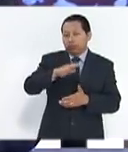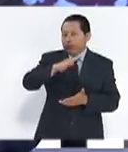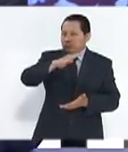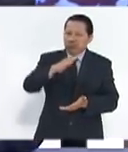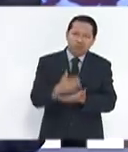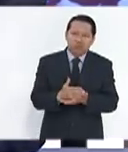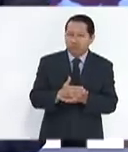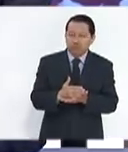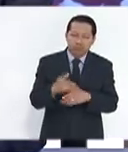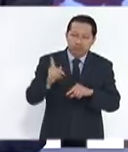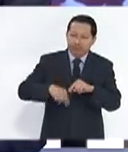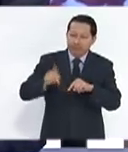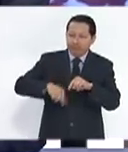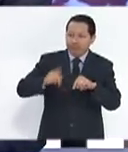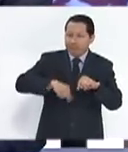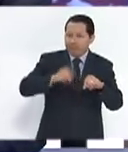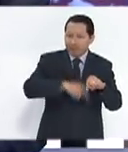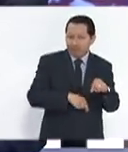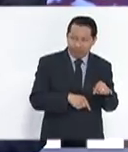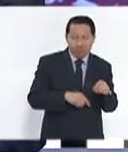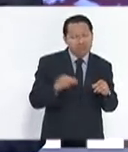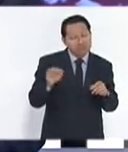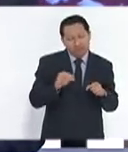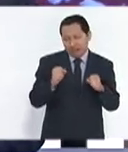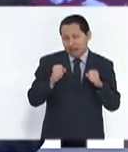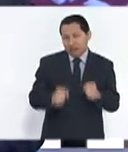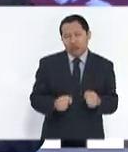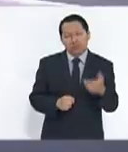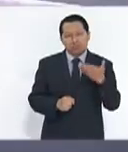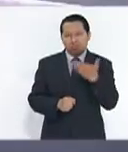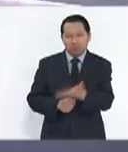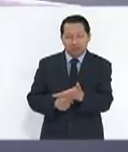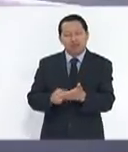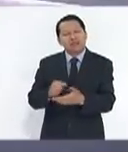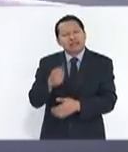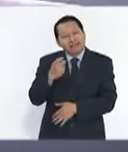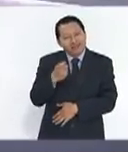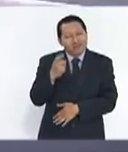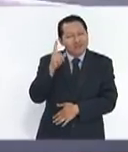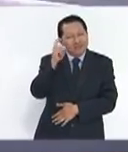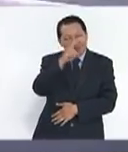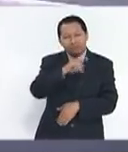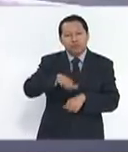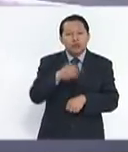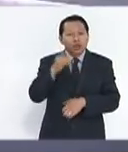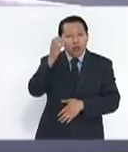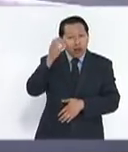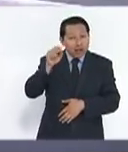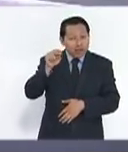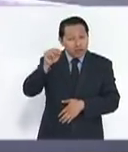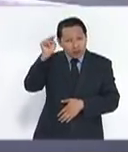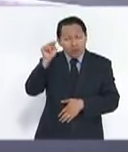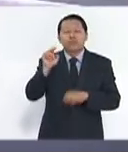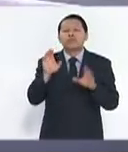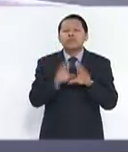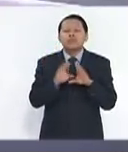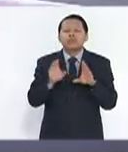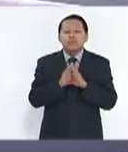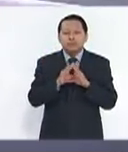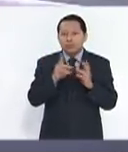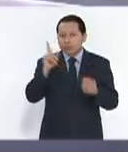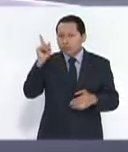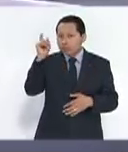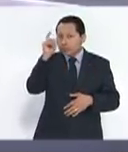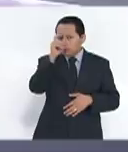Corea como primer condición, eso se antoja difícil porque para Corea del Norte pues es